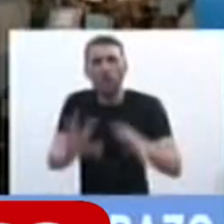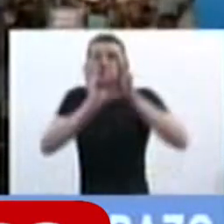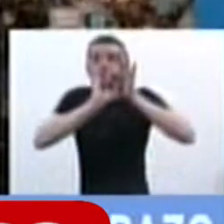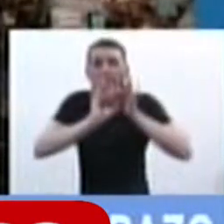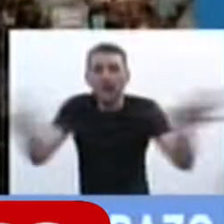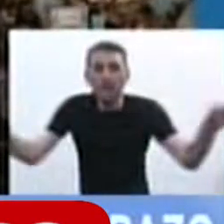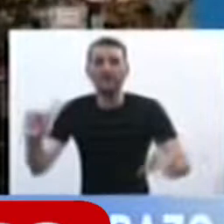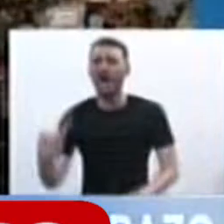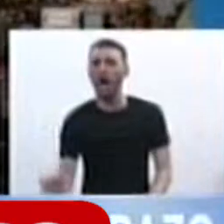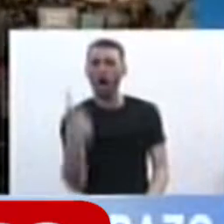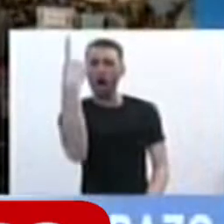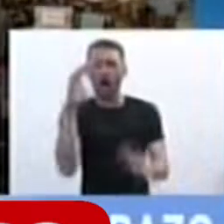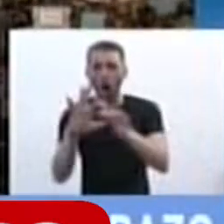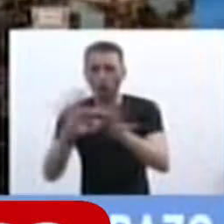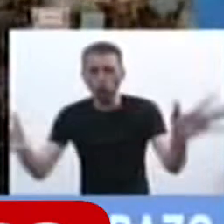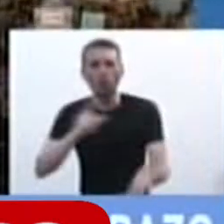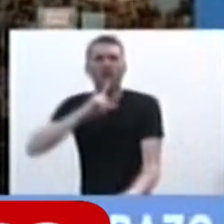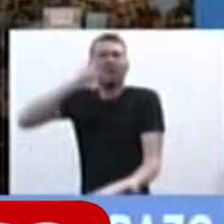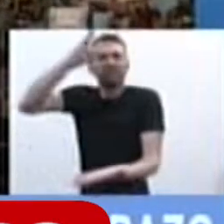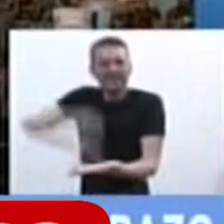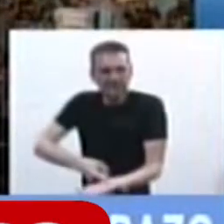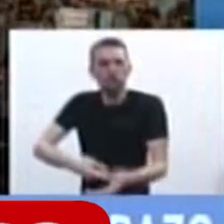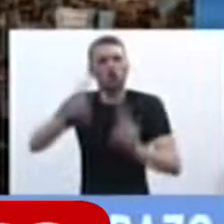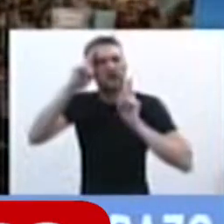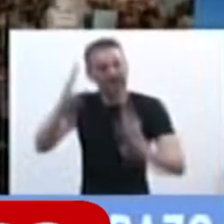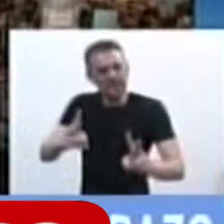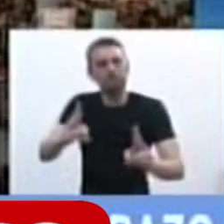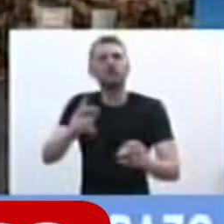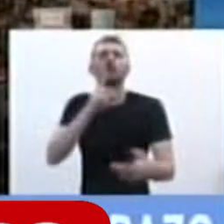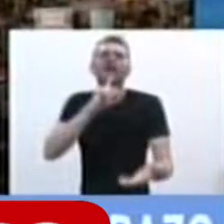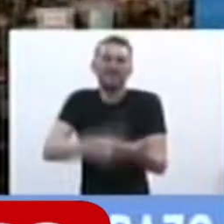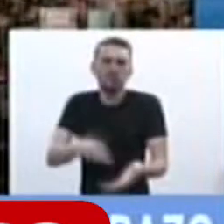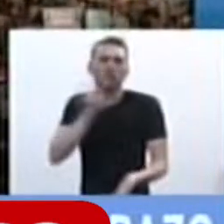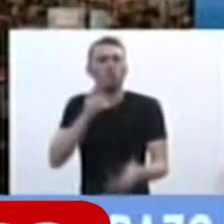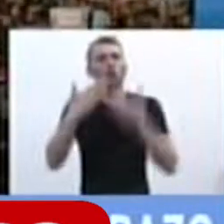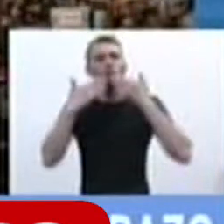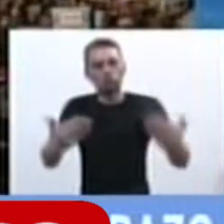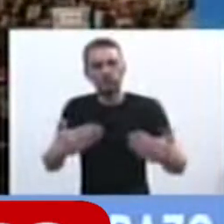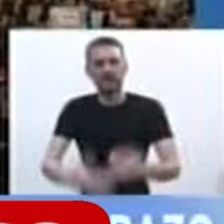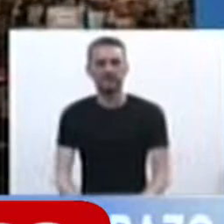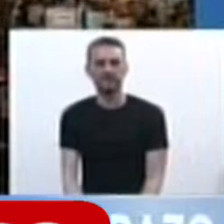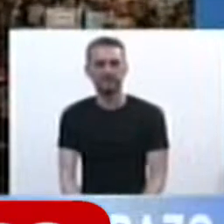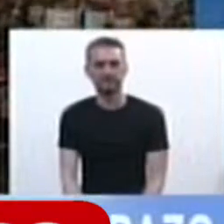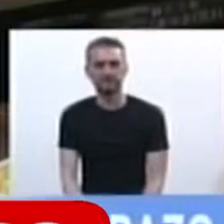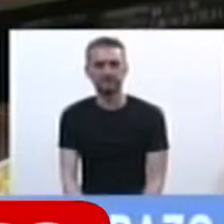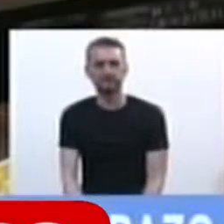libertad, de la autonomía, de la decisión y del respeto a la decisión de las mujeres. Muchísimas gracias.